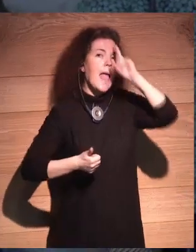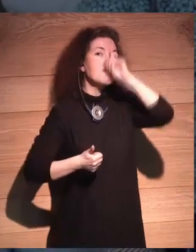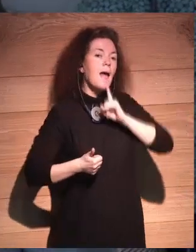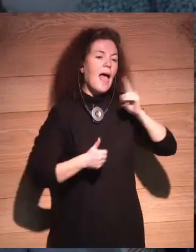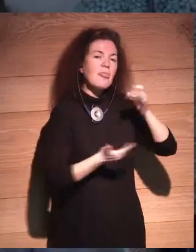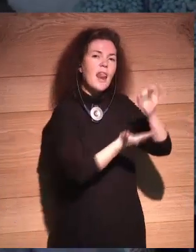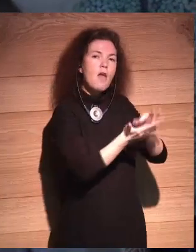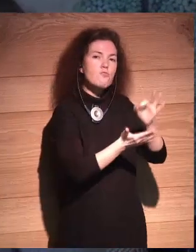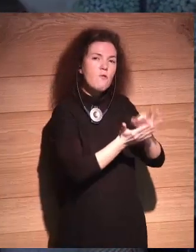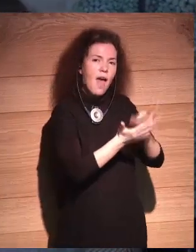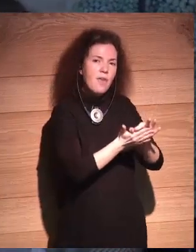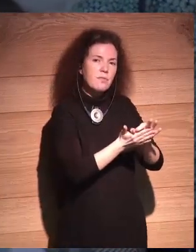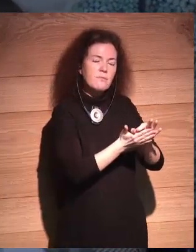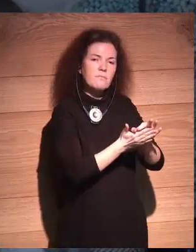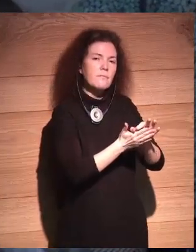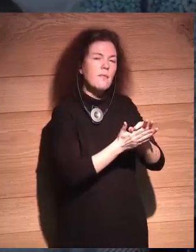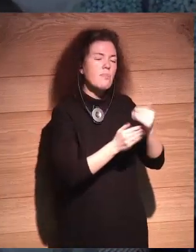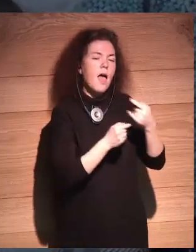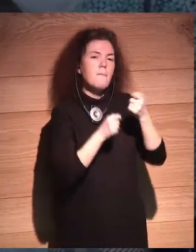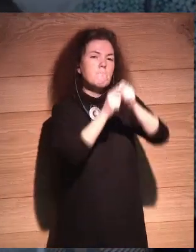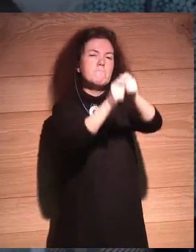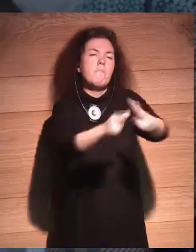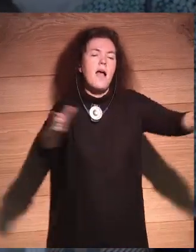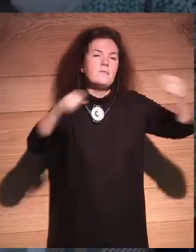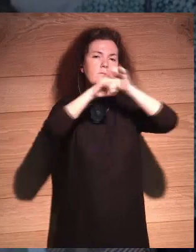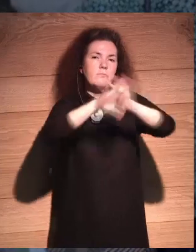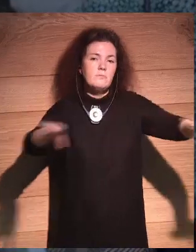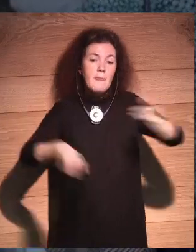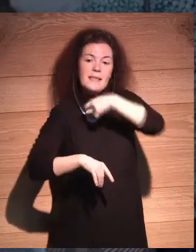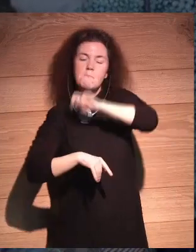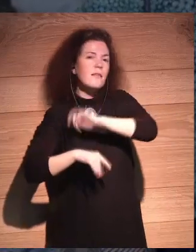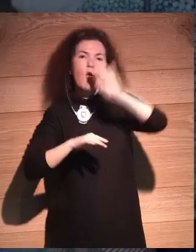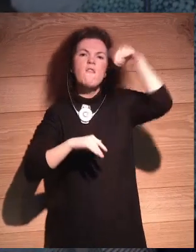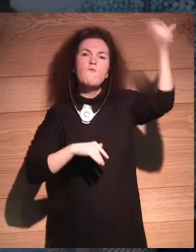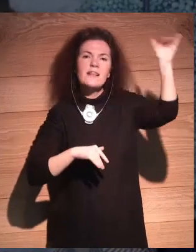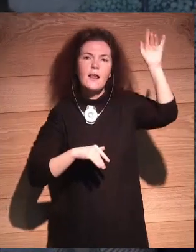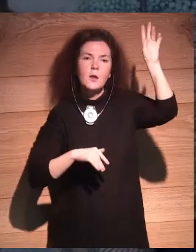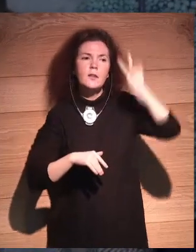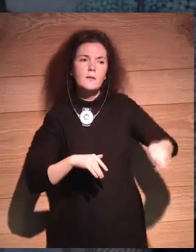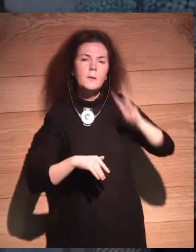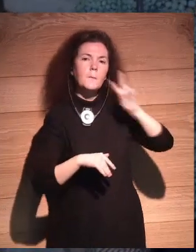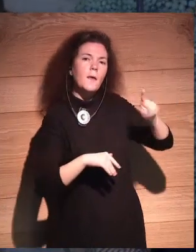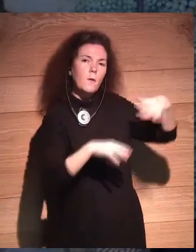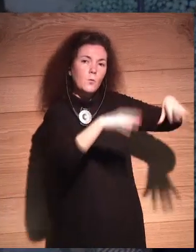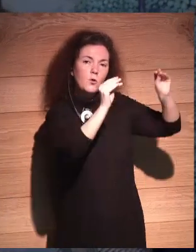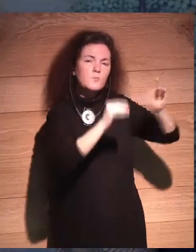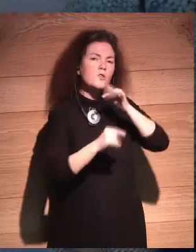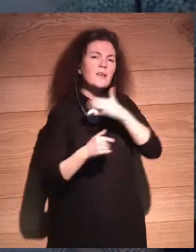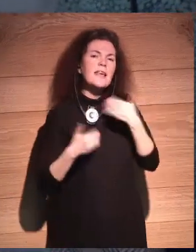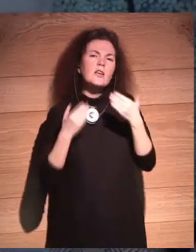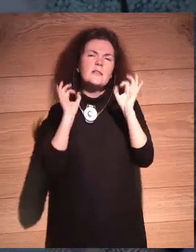la ciudad mucho más allá de las fronteras nacionales, ¿no? Por eso quería agradecer especialmente